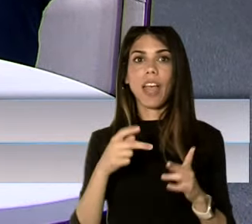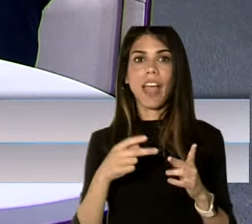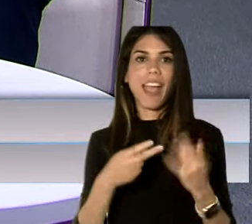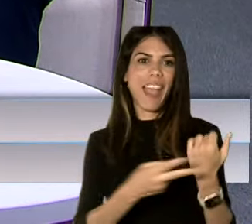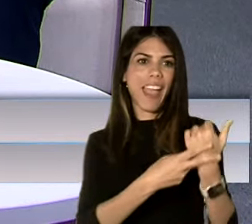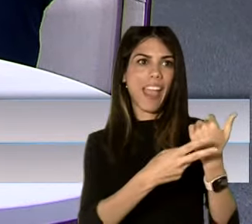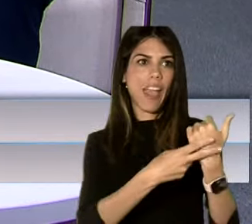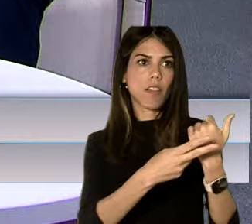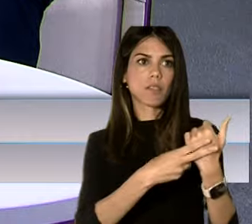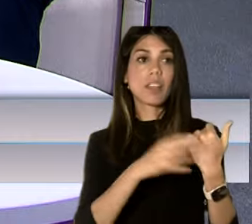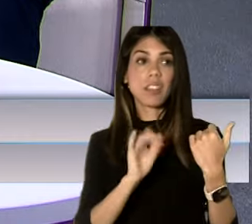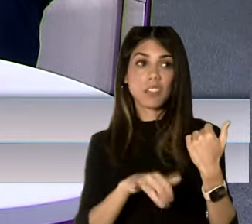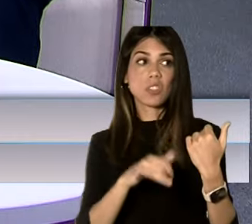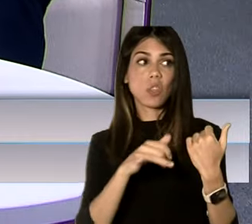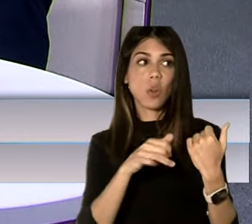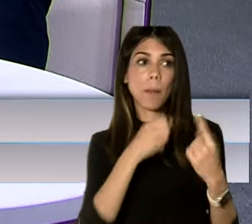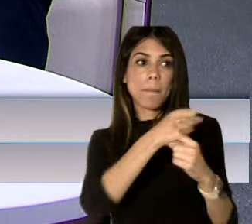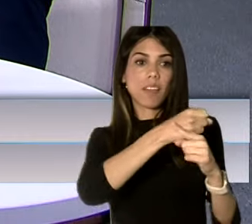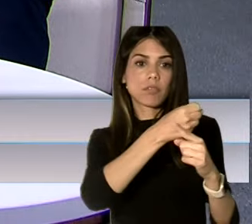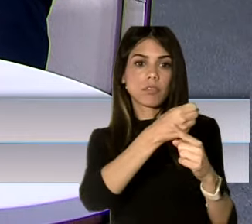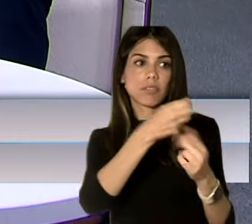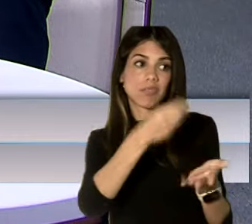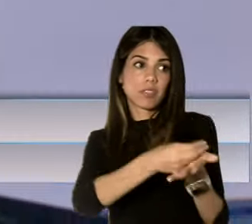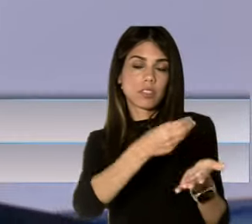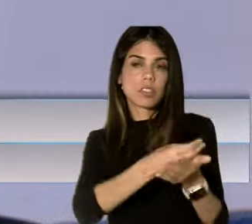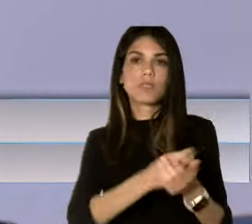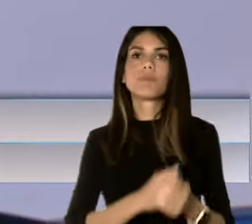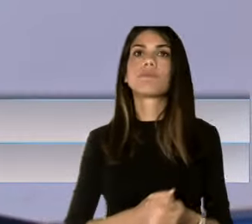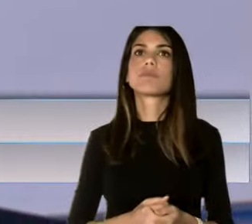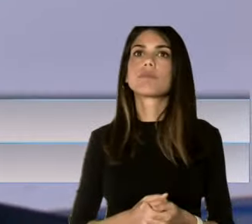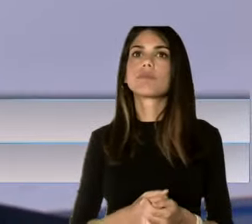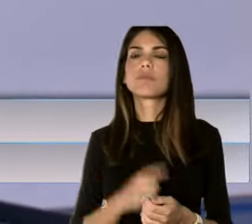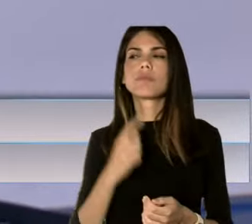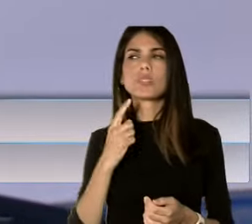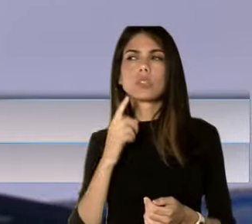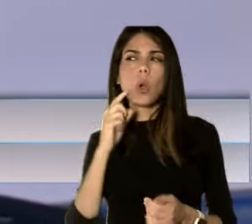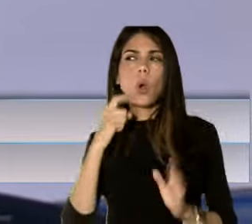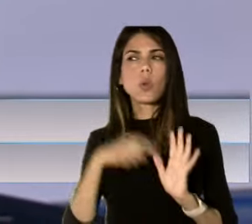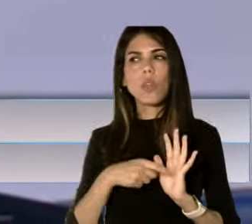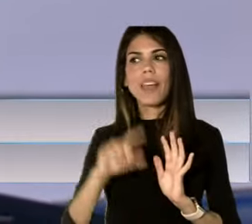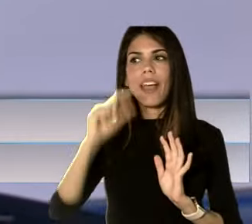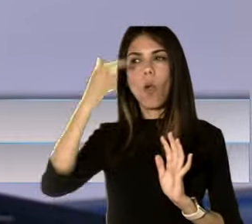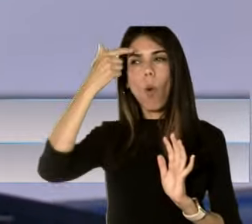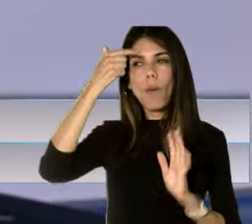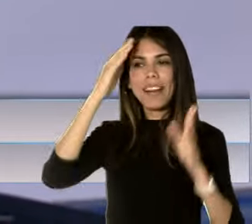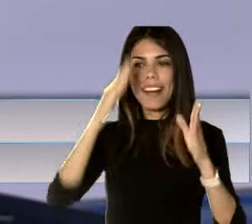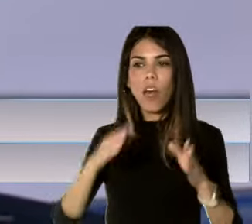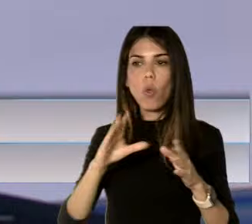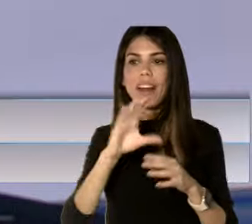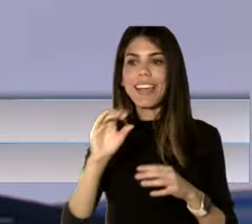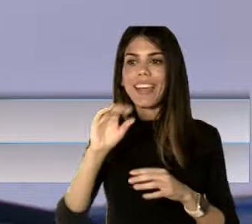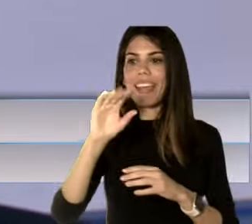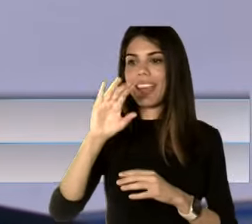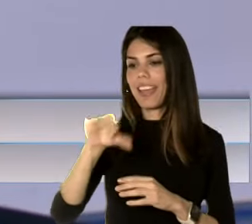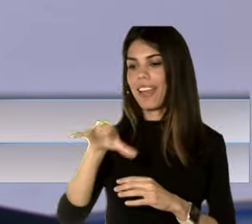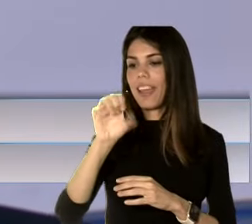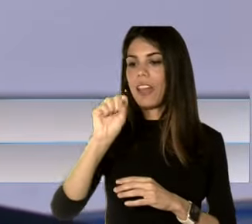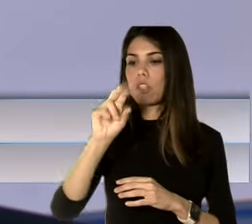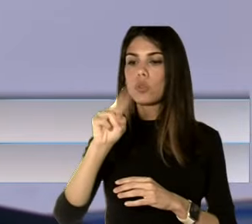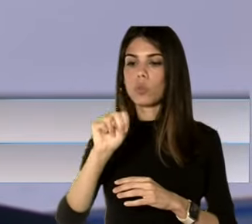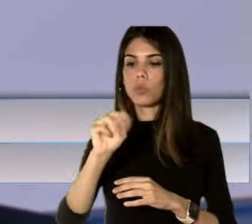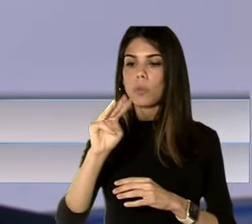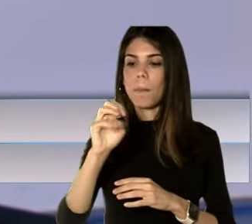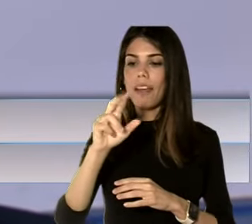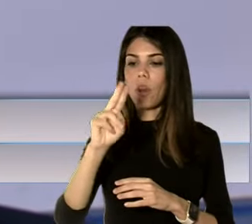consumidores Ahí vi un consenso entre Jesús Manuel y el gobernador en cuanto a la propuesta